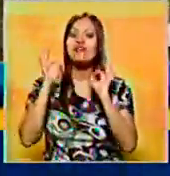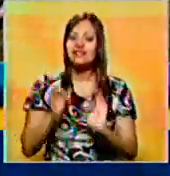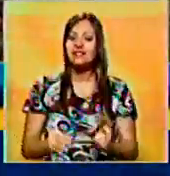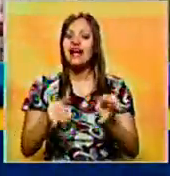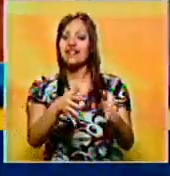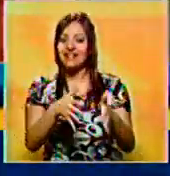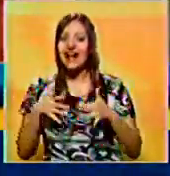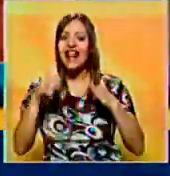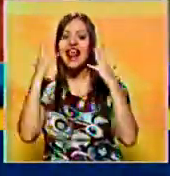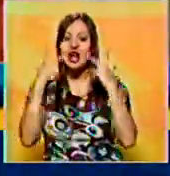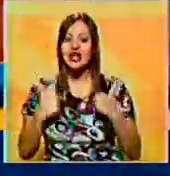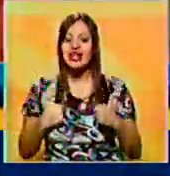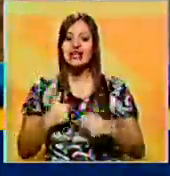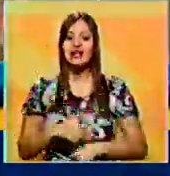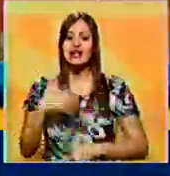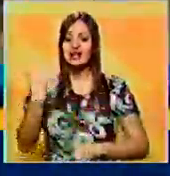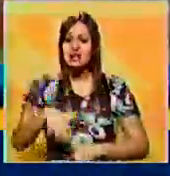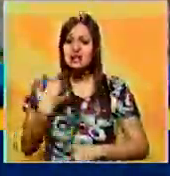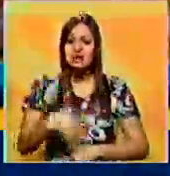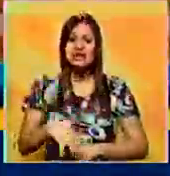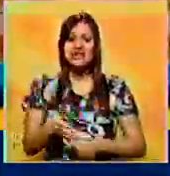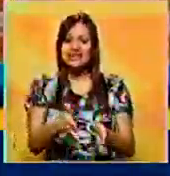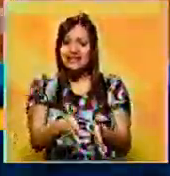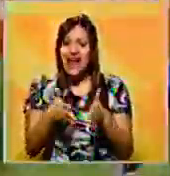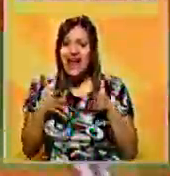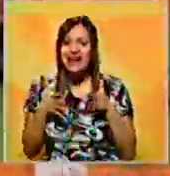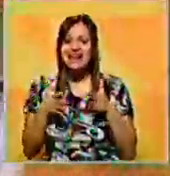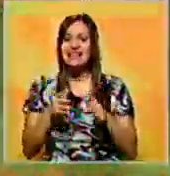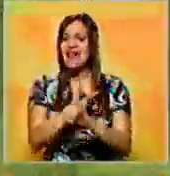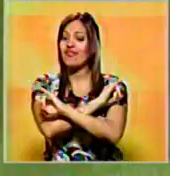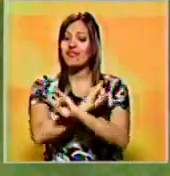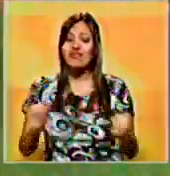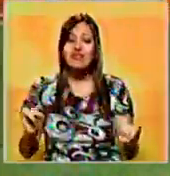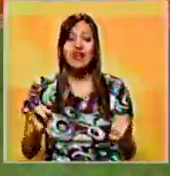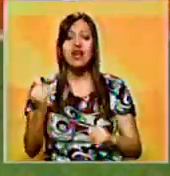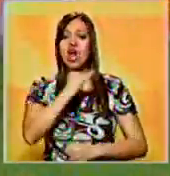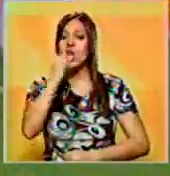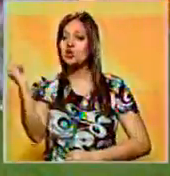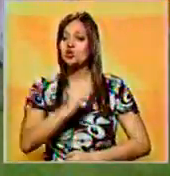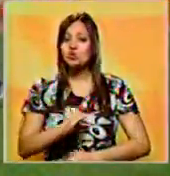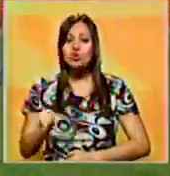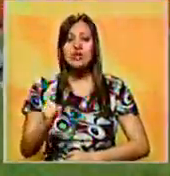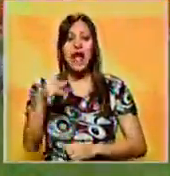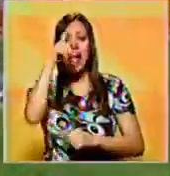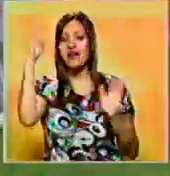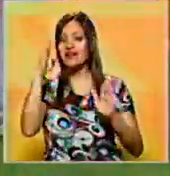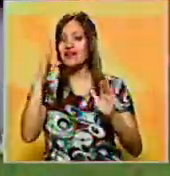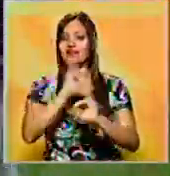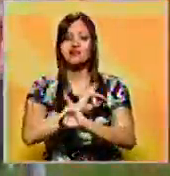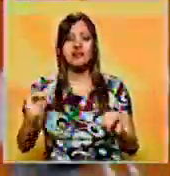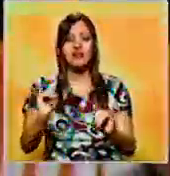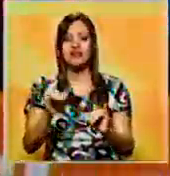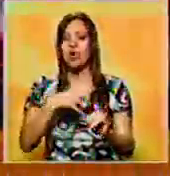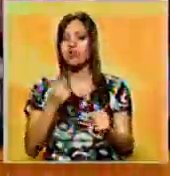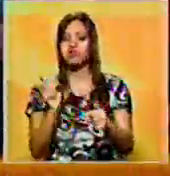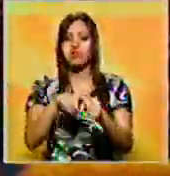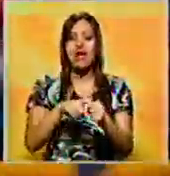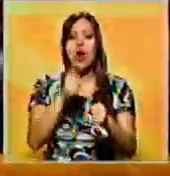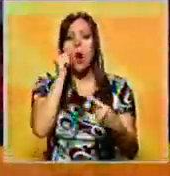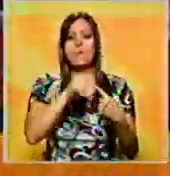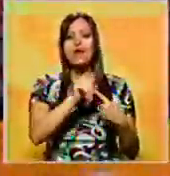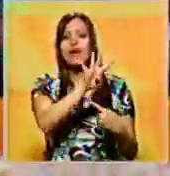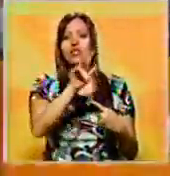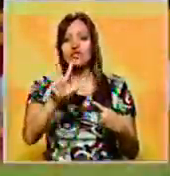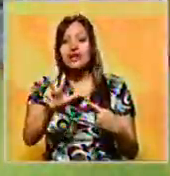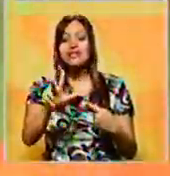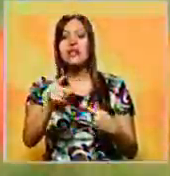triunfo melenudo. Dramático triunfo del Caracas que acaba con las esperanzas clasificatorias de las Águilas. La ofensiva, Henry Blanco se fue 4-3 con par de